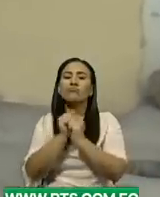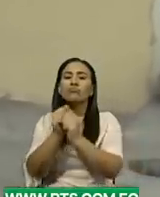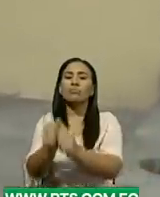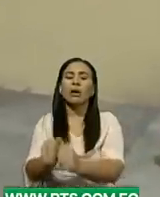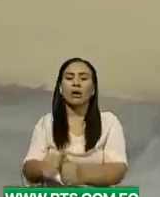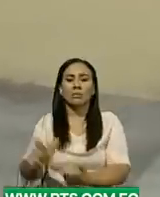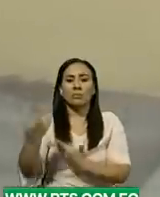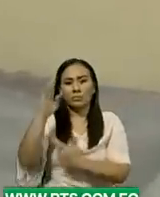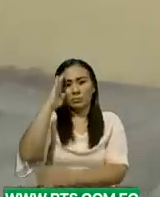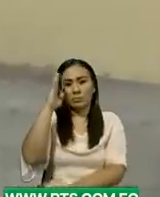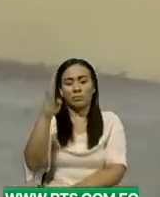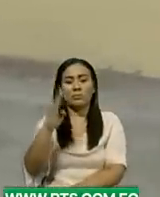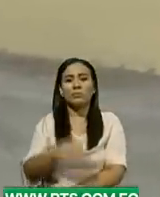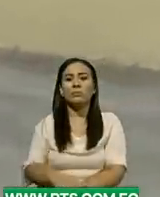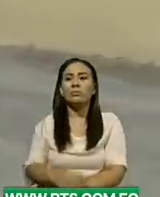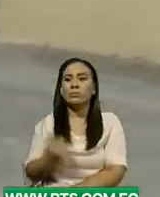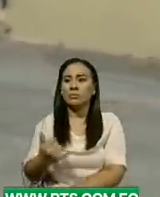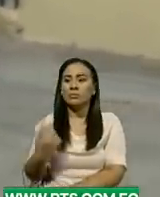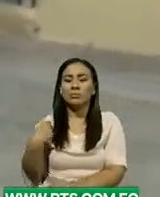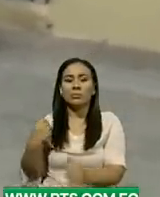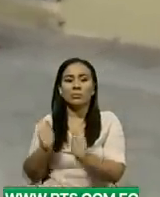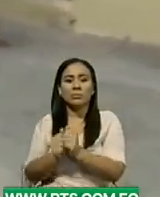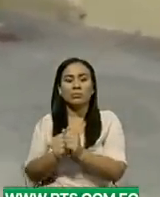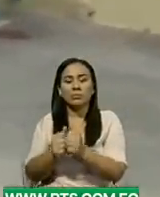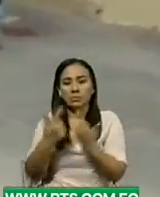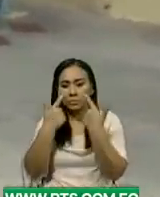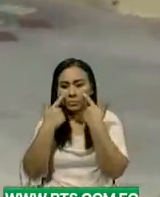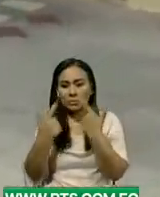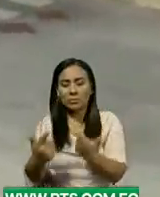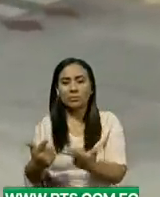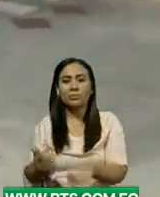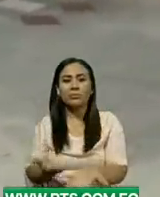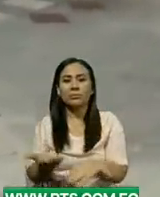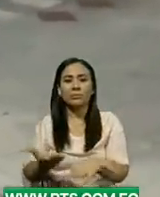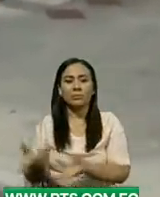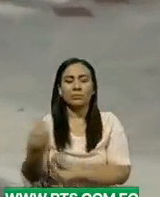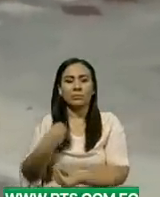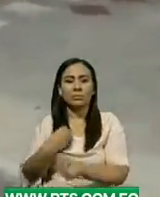pública, quienes eran los responsables de custodiar el material.